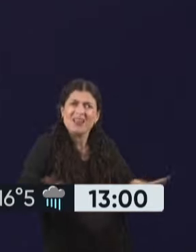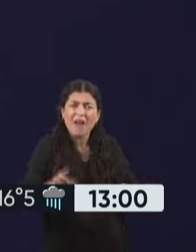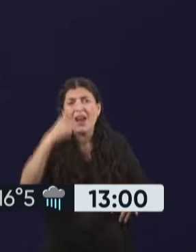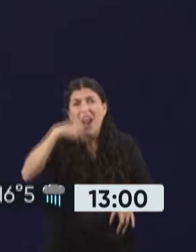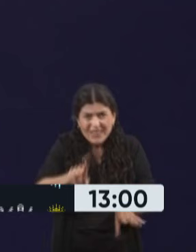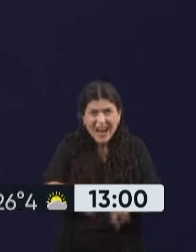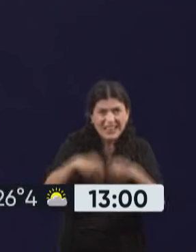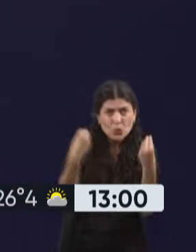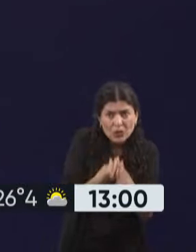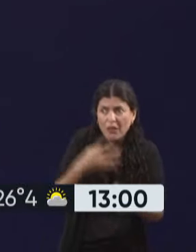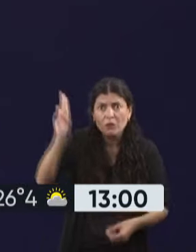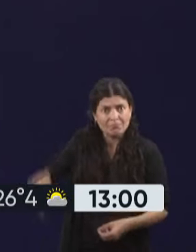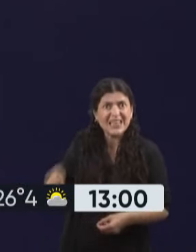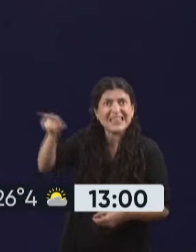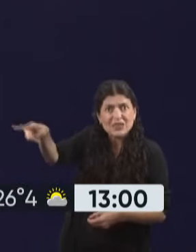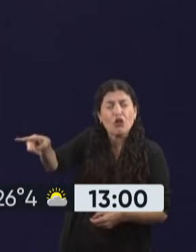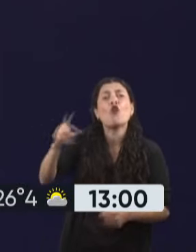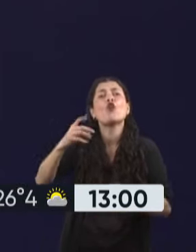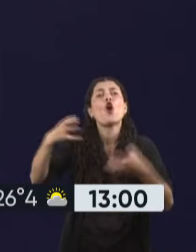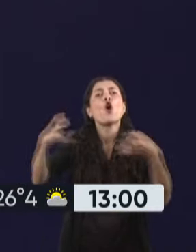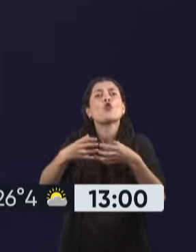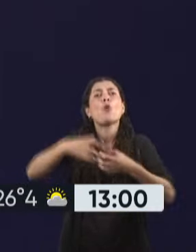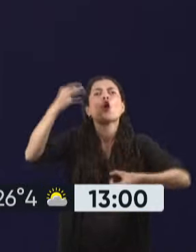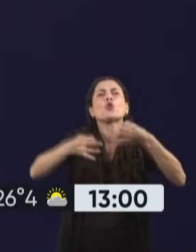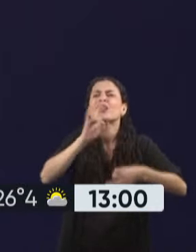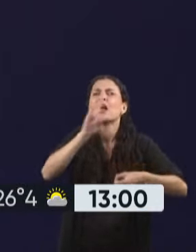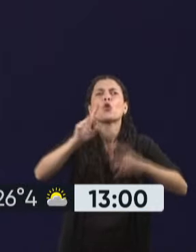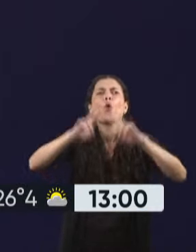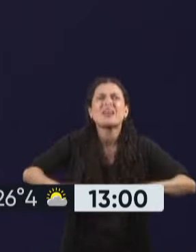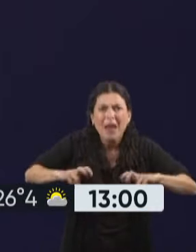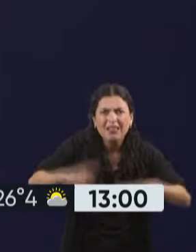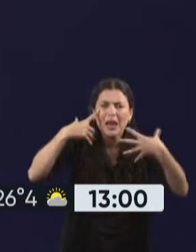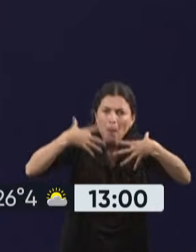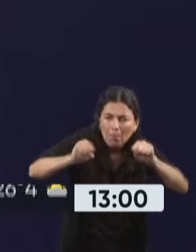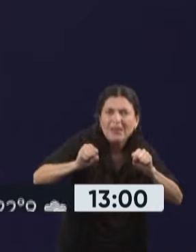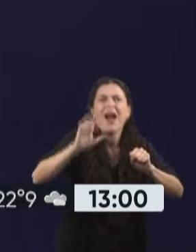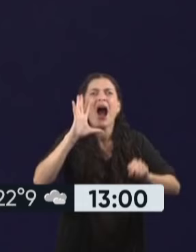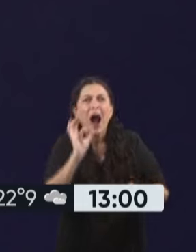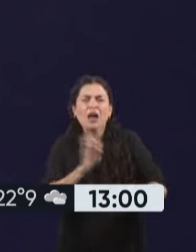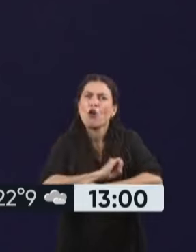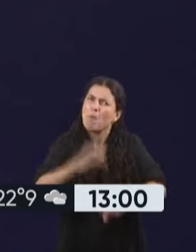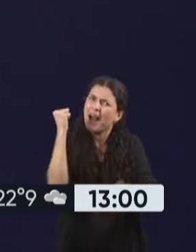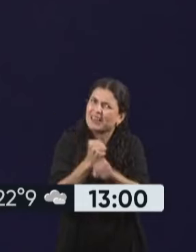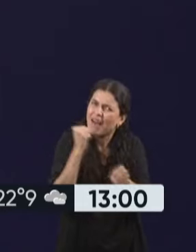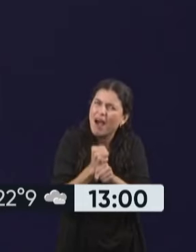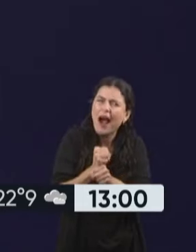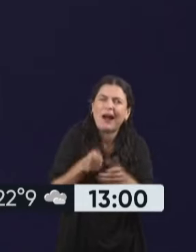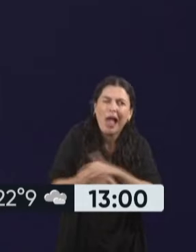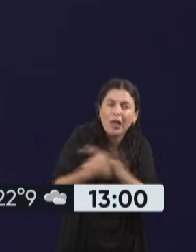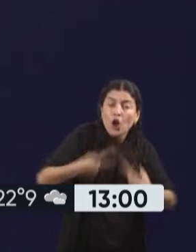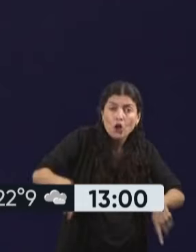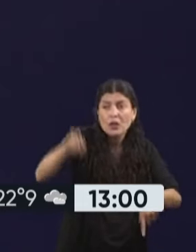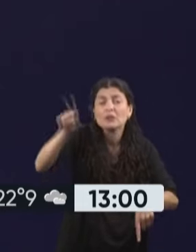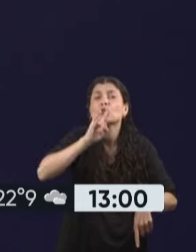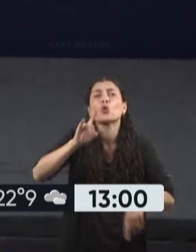investigar y va a determinar si hubo alguna responsabilidad de alguna índole de alguna persona. Y está perfecto, y es lo que tiene que pasar, es lo que tiene que pasar.